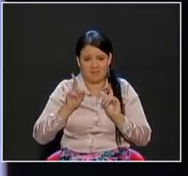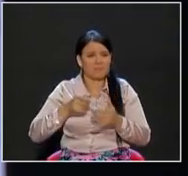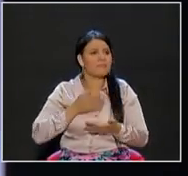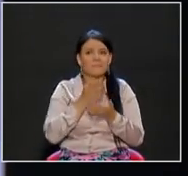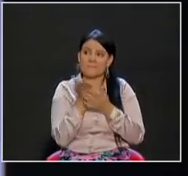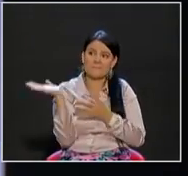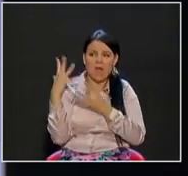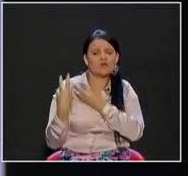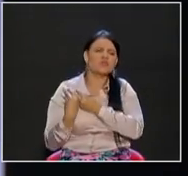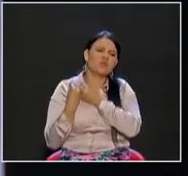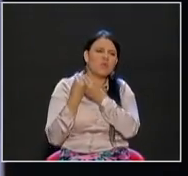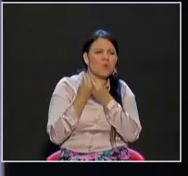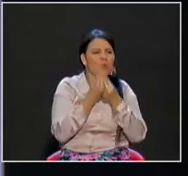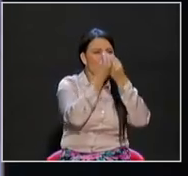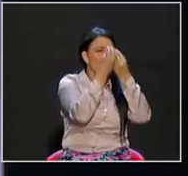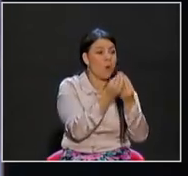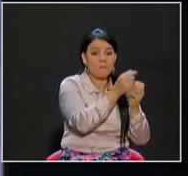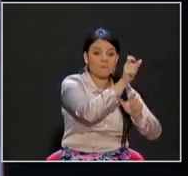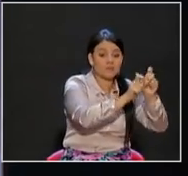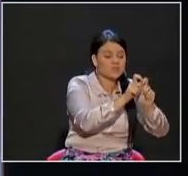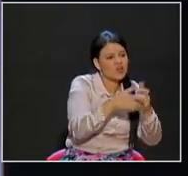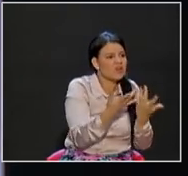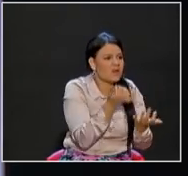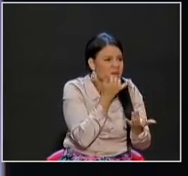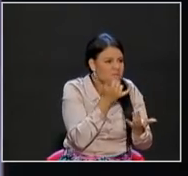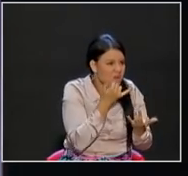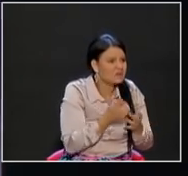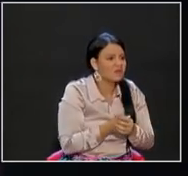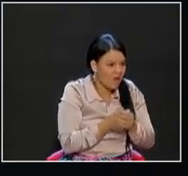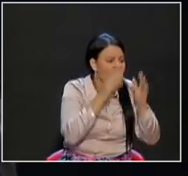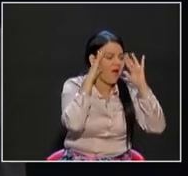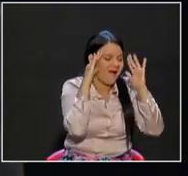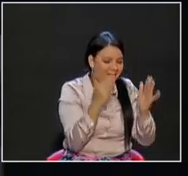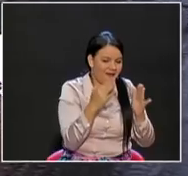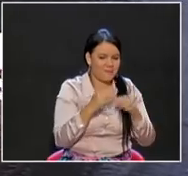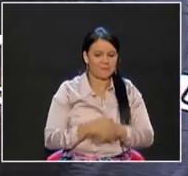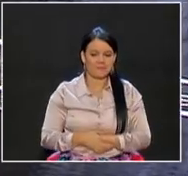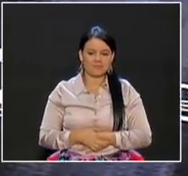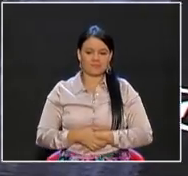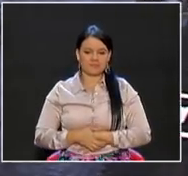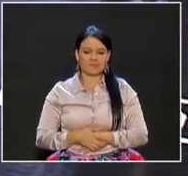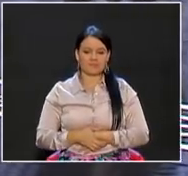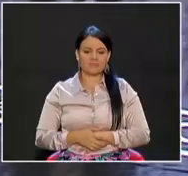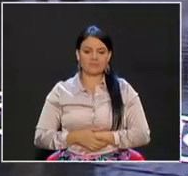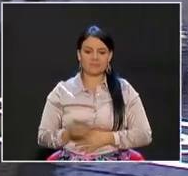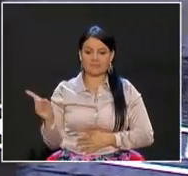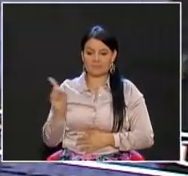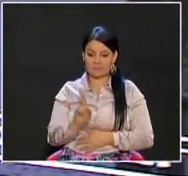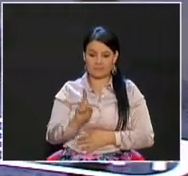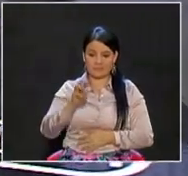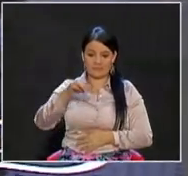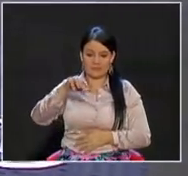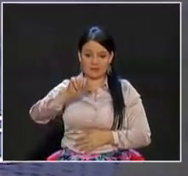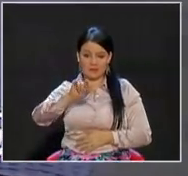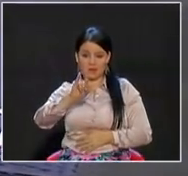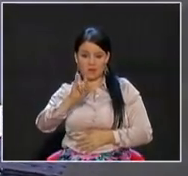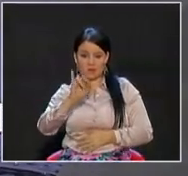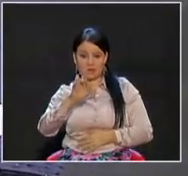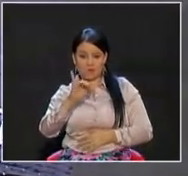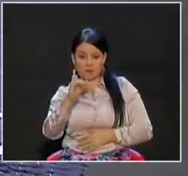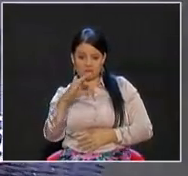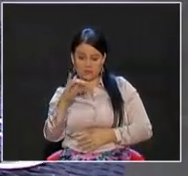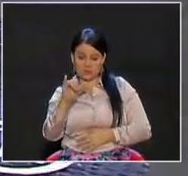a nuestras comunidades desde los consejos comunales de su turno candidato mauricio estos nuevos